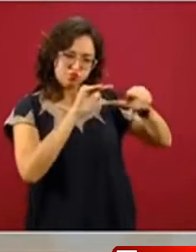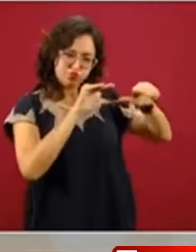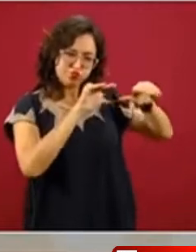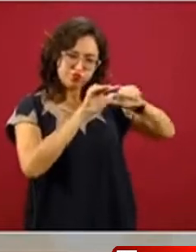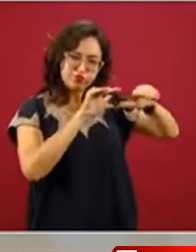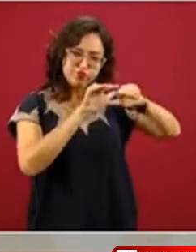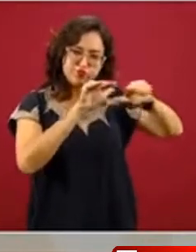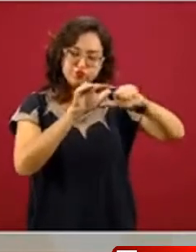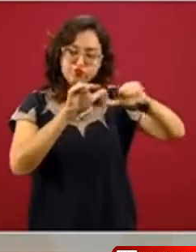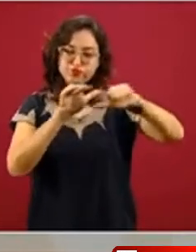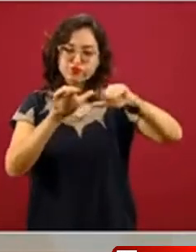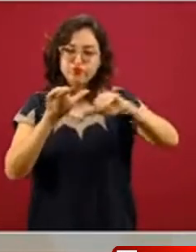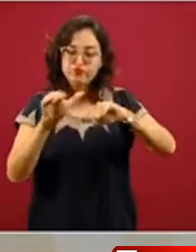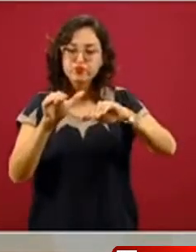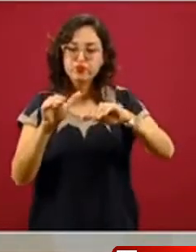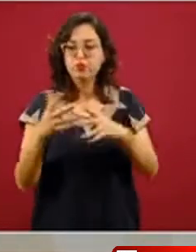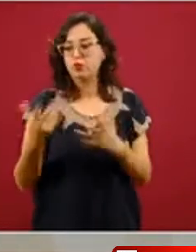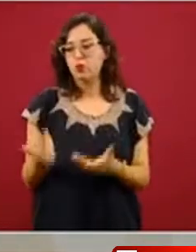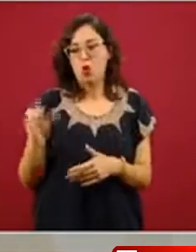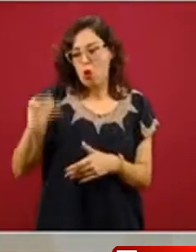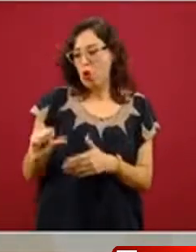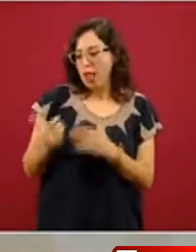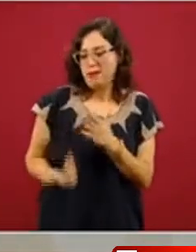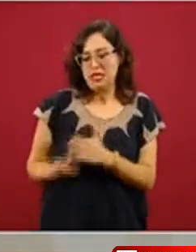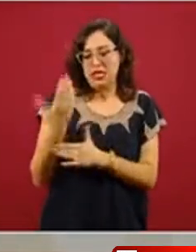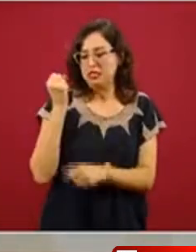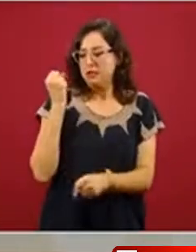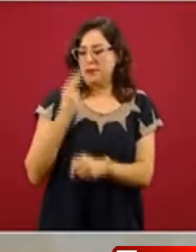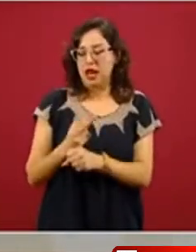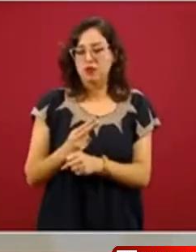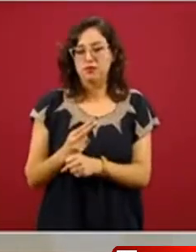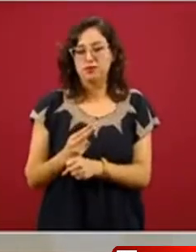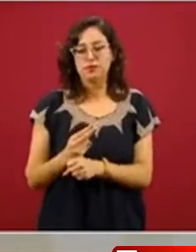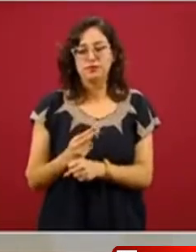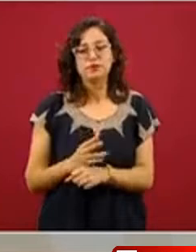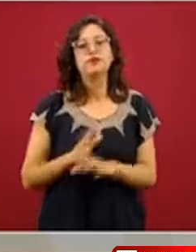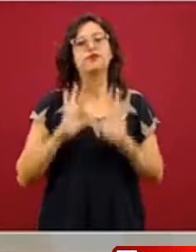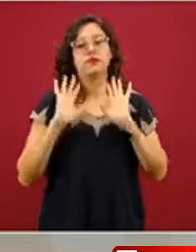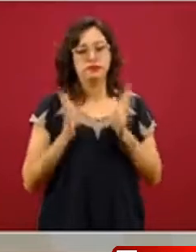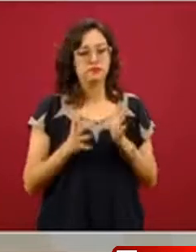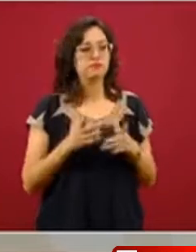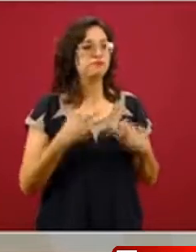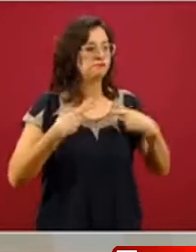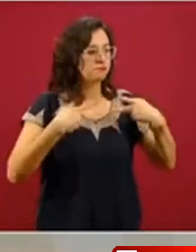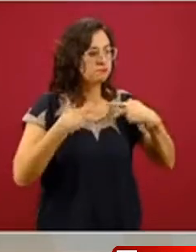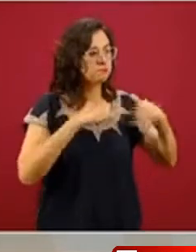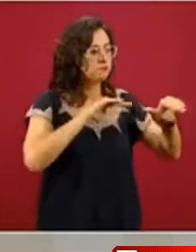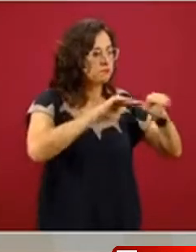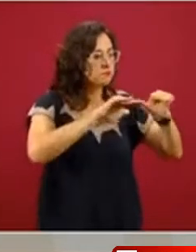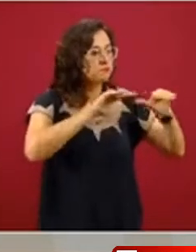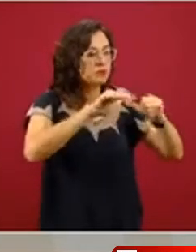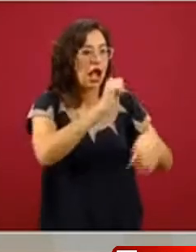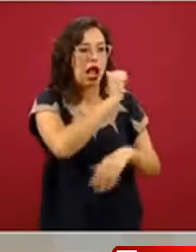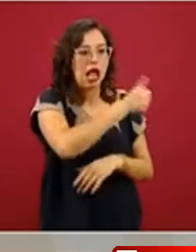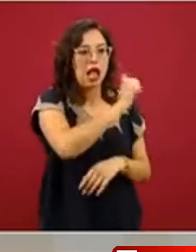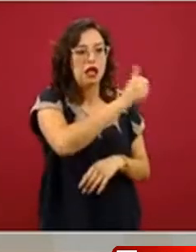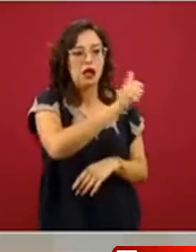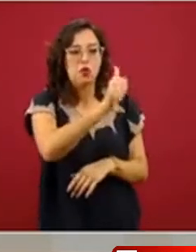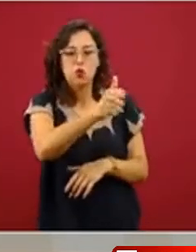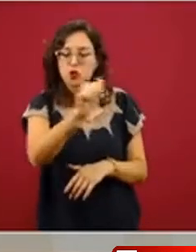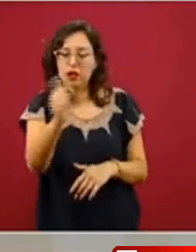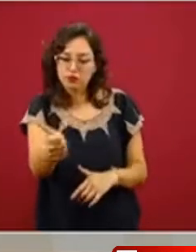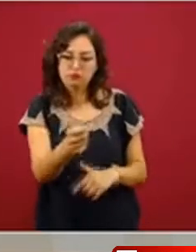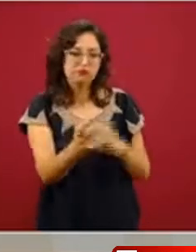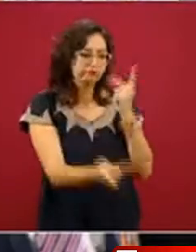lista, en horas de este día, desde la mañana, estamos ya entrevistando a cada una de estas